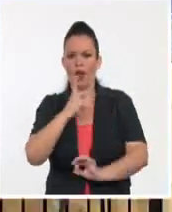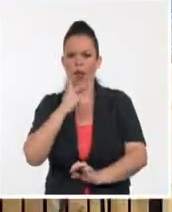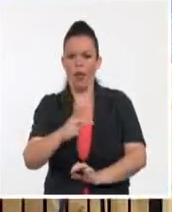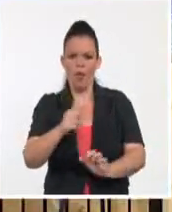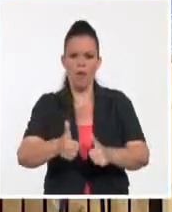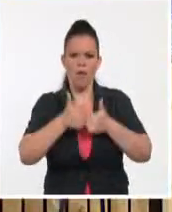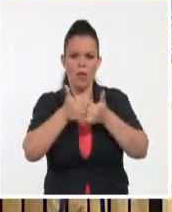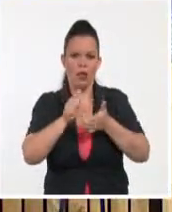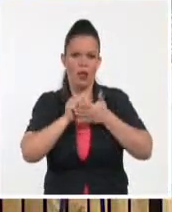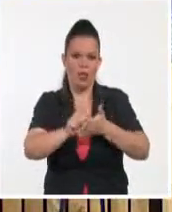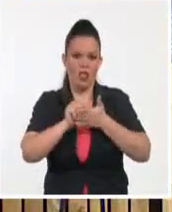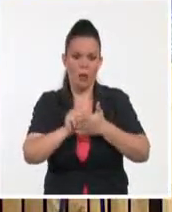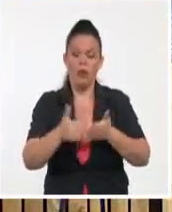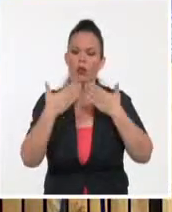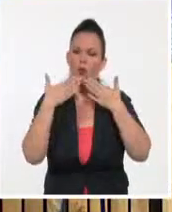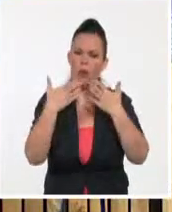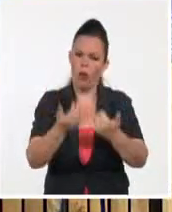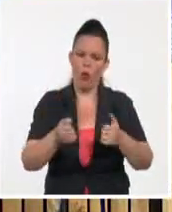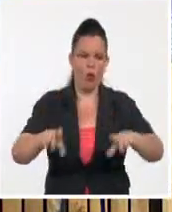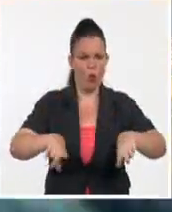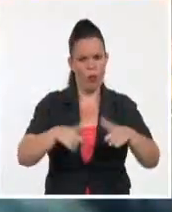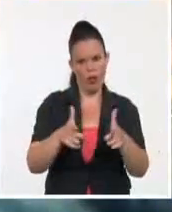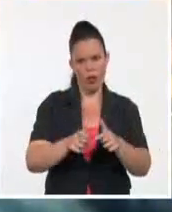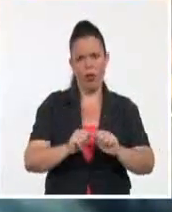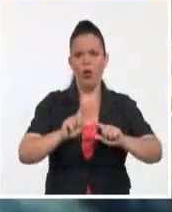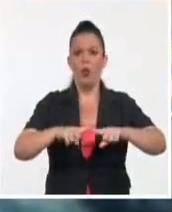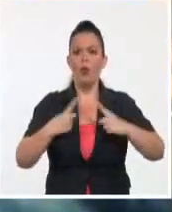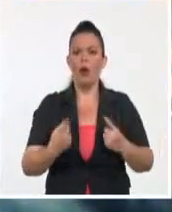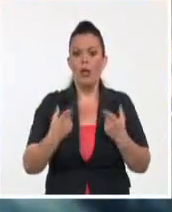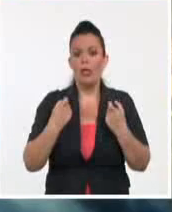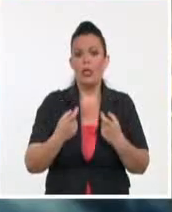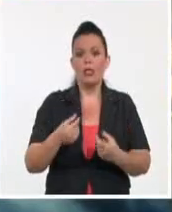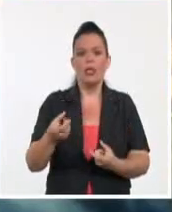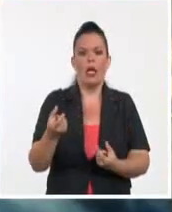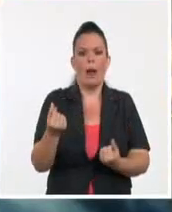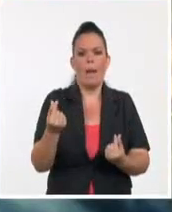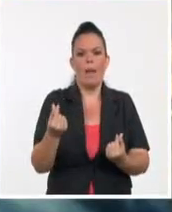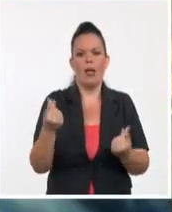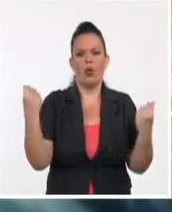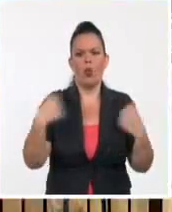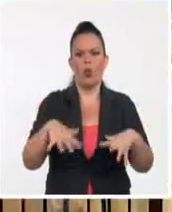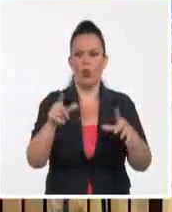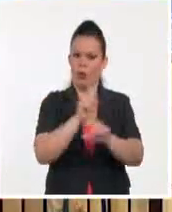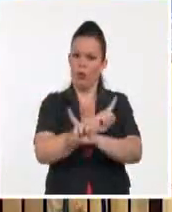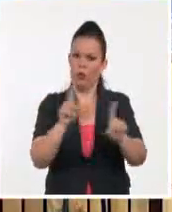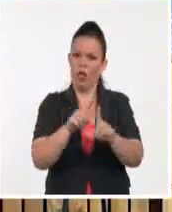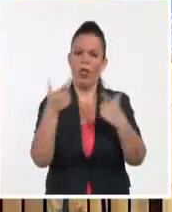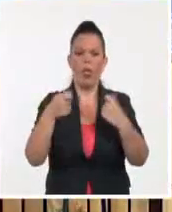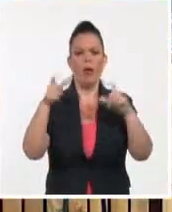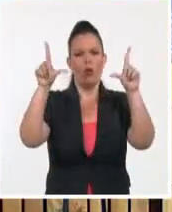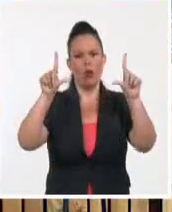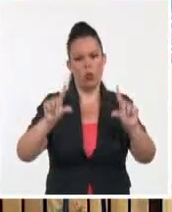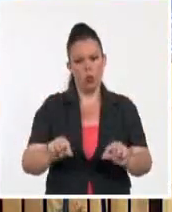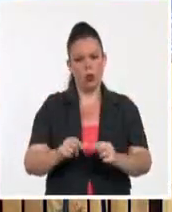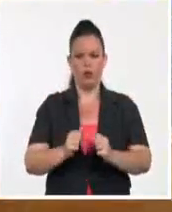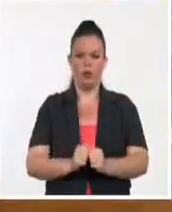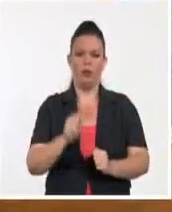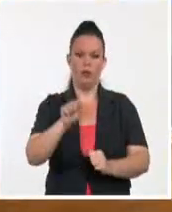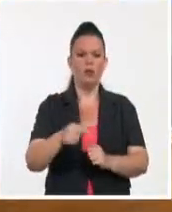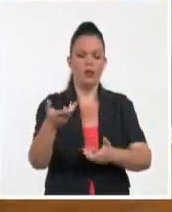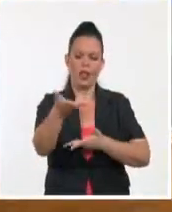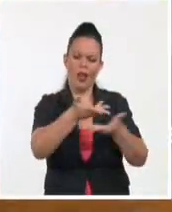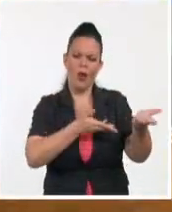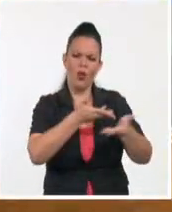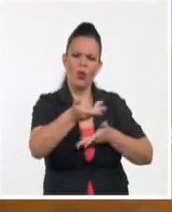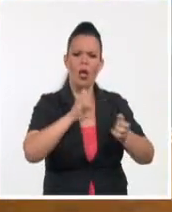que haya más oferta, para que disminuyan los precios. Hay que discutir políticamente con las entidades estatales o privadas